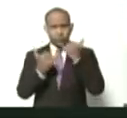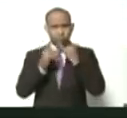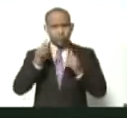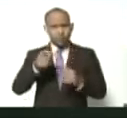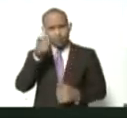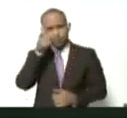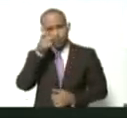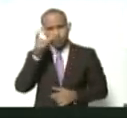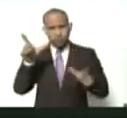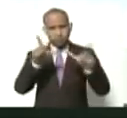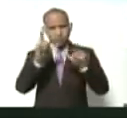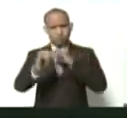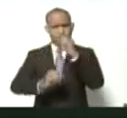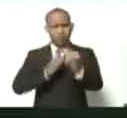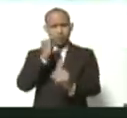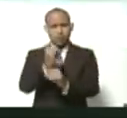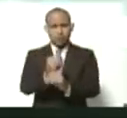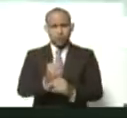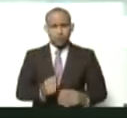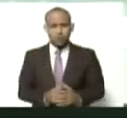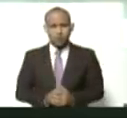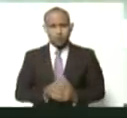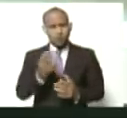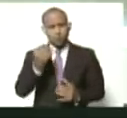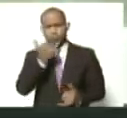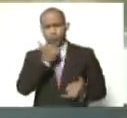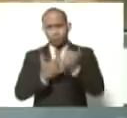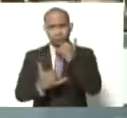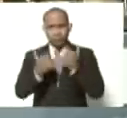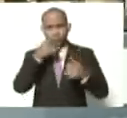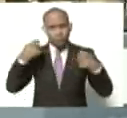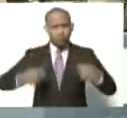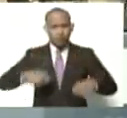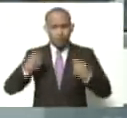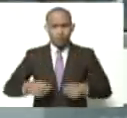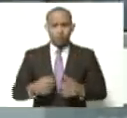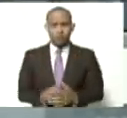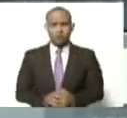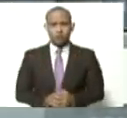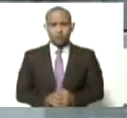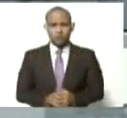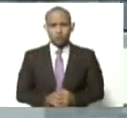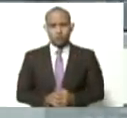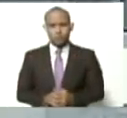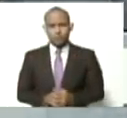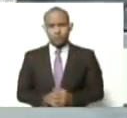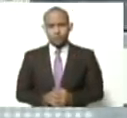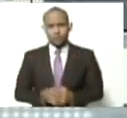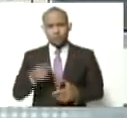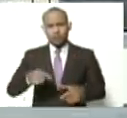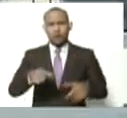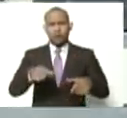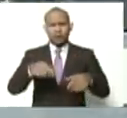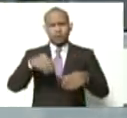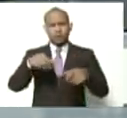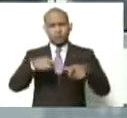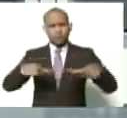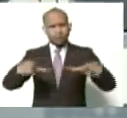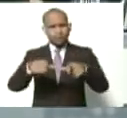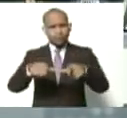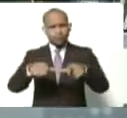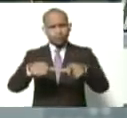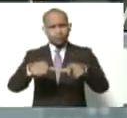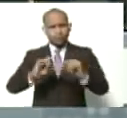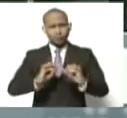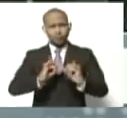en la televisión internacional muchas irregularidades para instalar las mesas de votación en